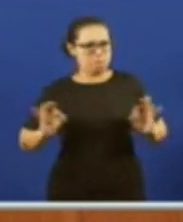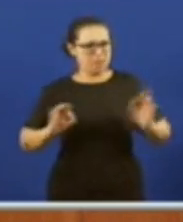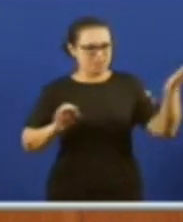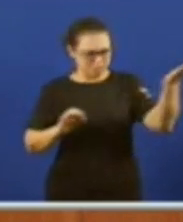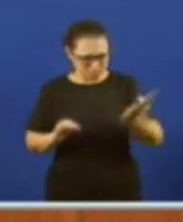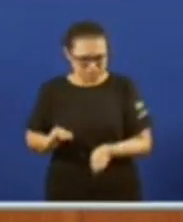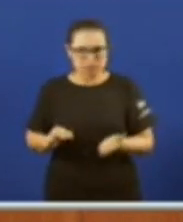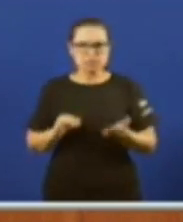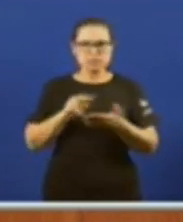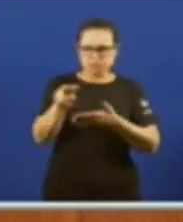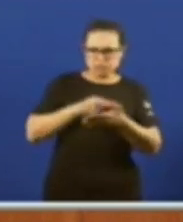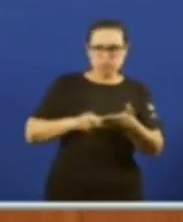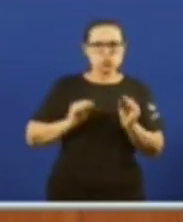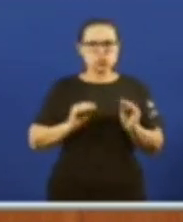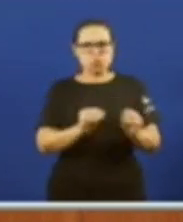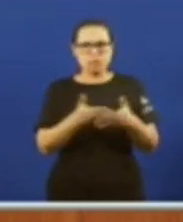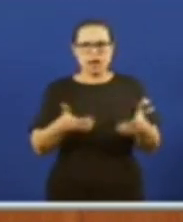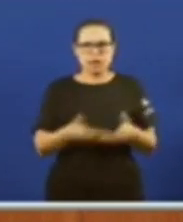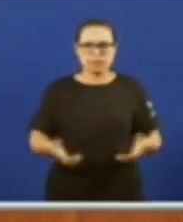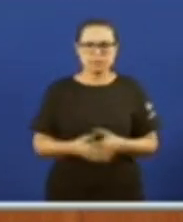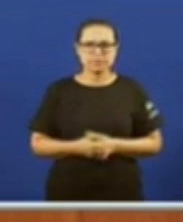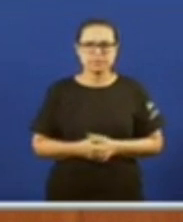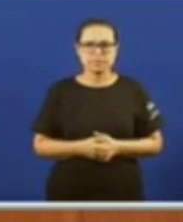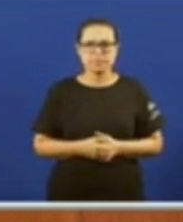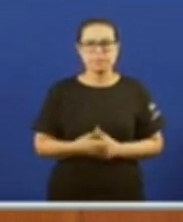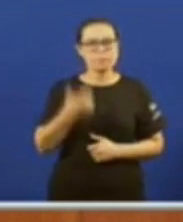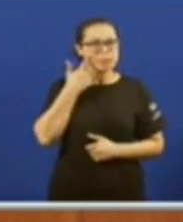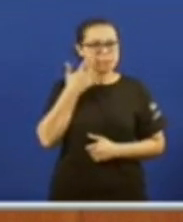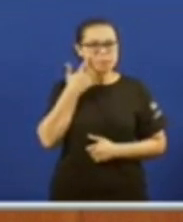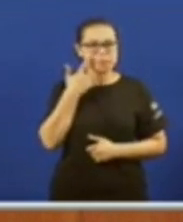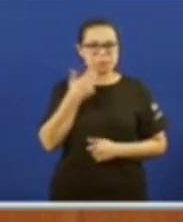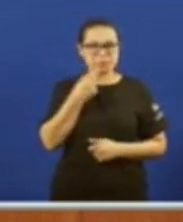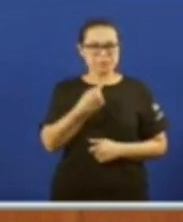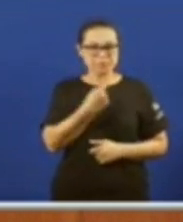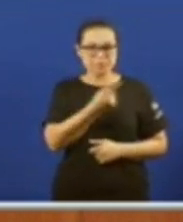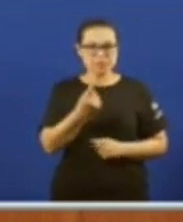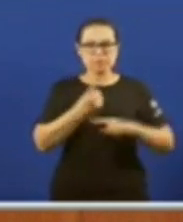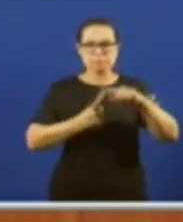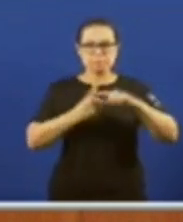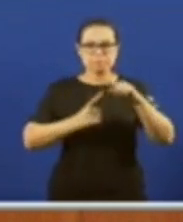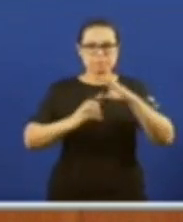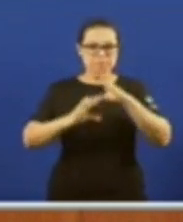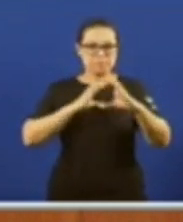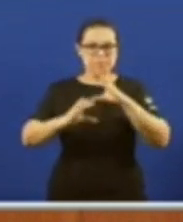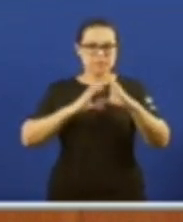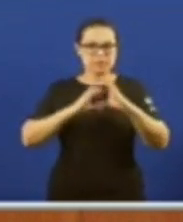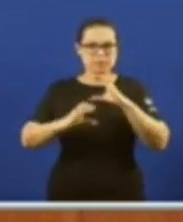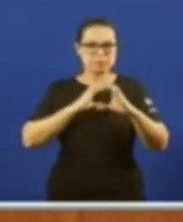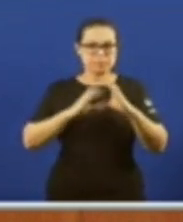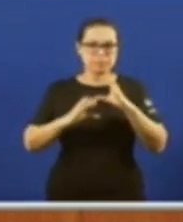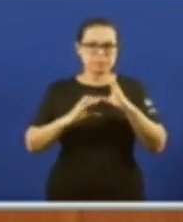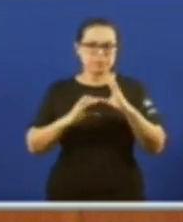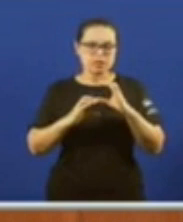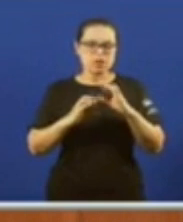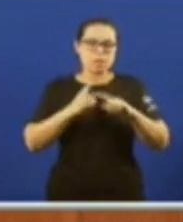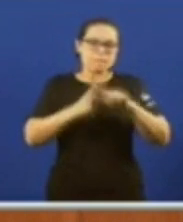a revisar as súas propias palabras. E mire, o que lle están dicindo desde os medios que están traballando na loita